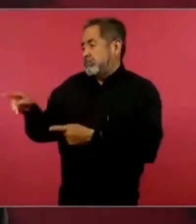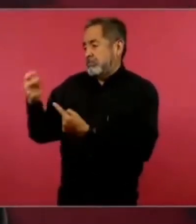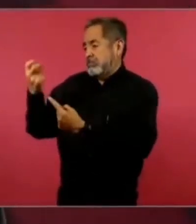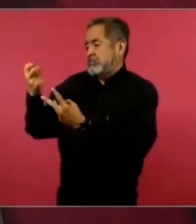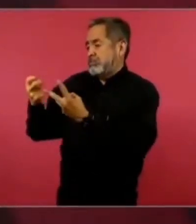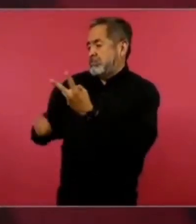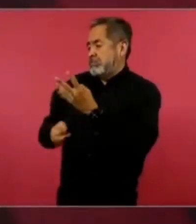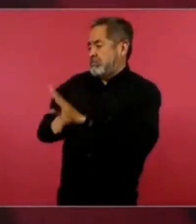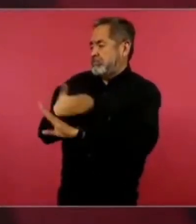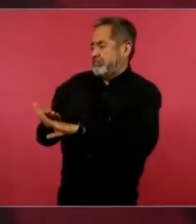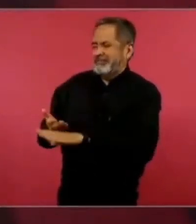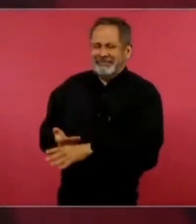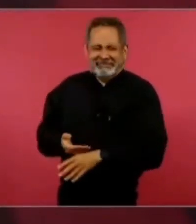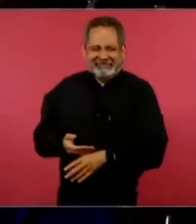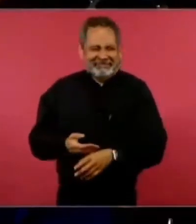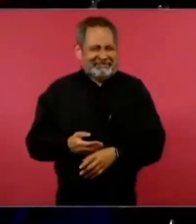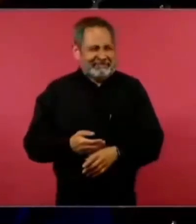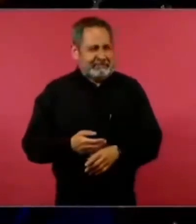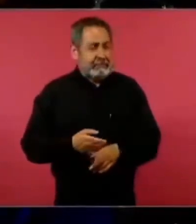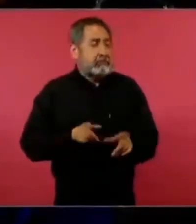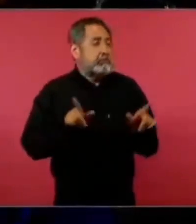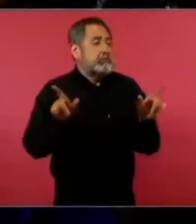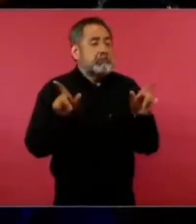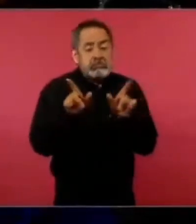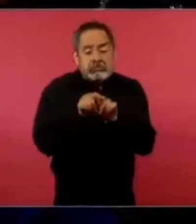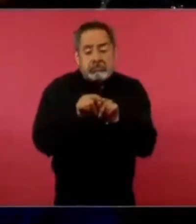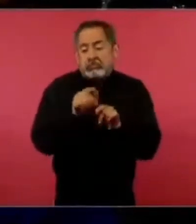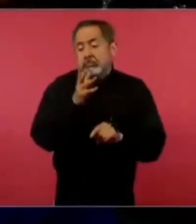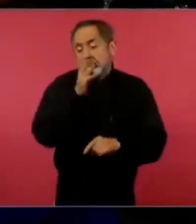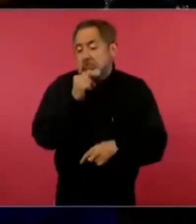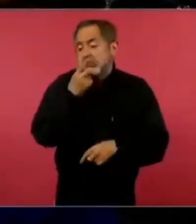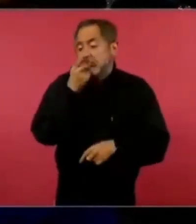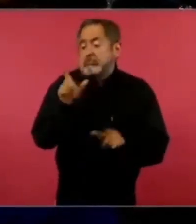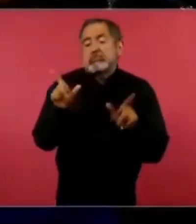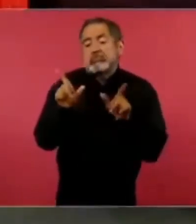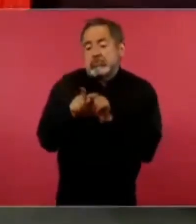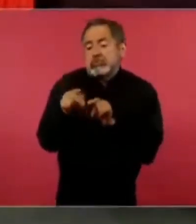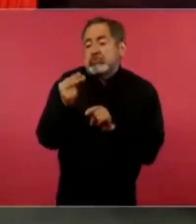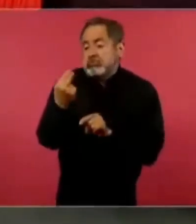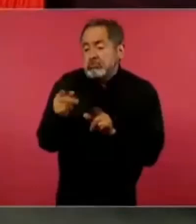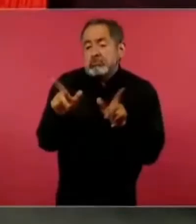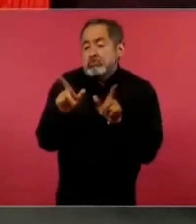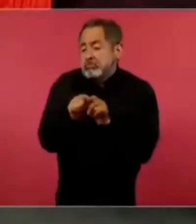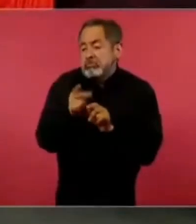o es información que no puedo revelar por